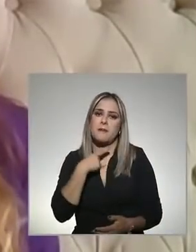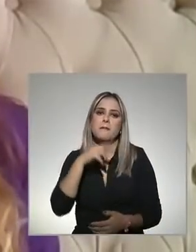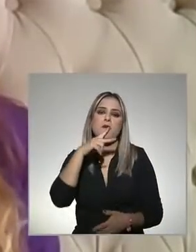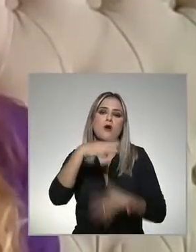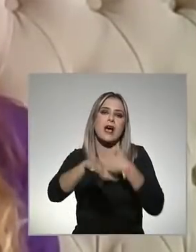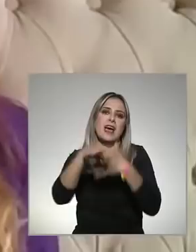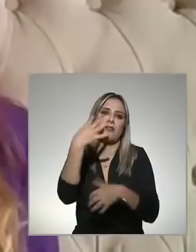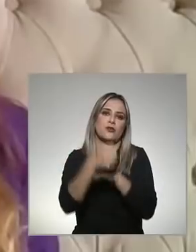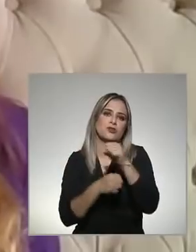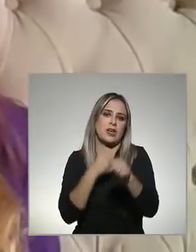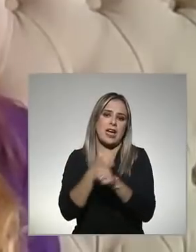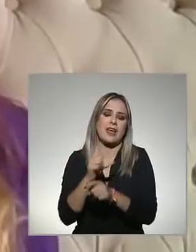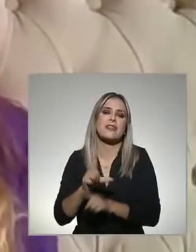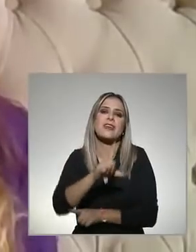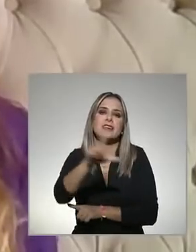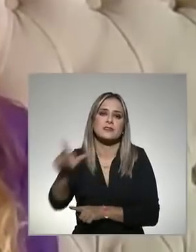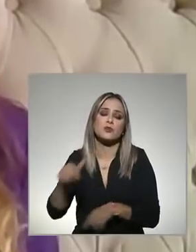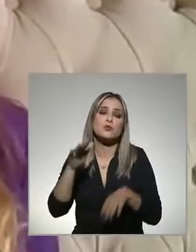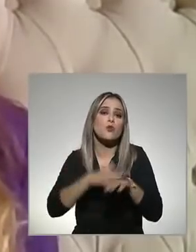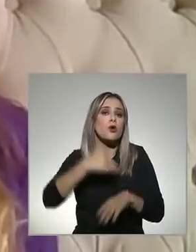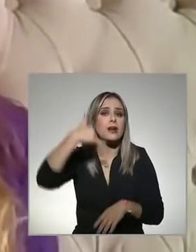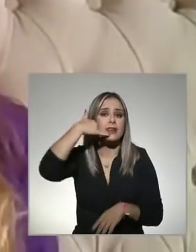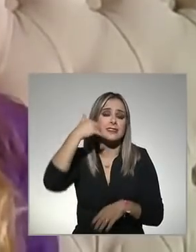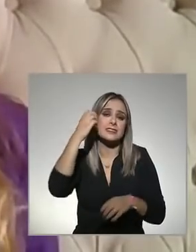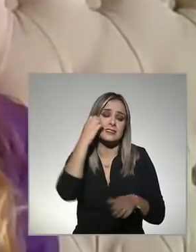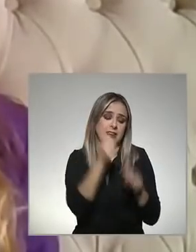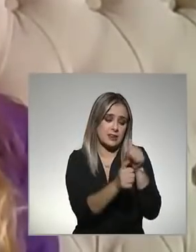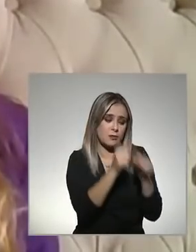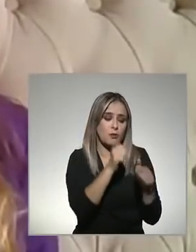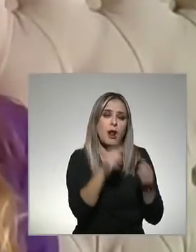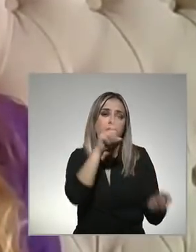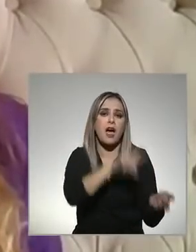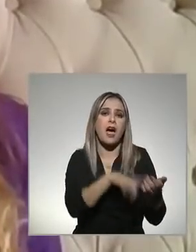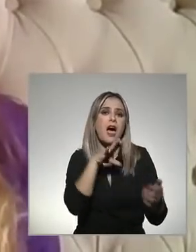un teléfono contiene mucha información